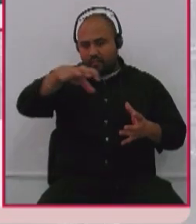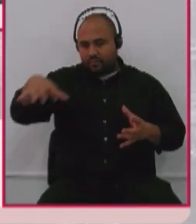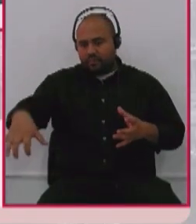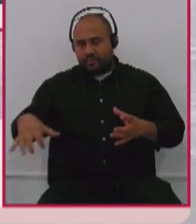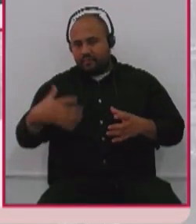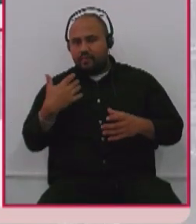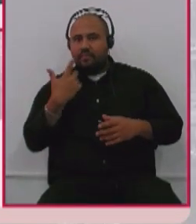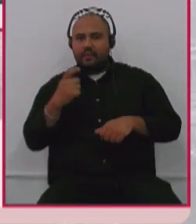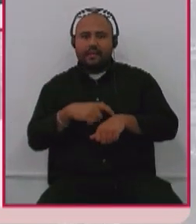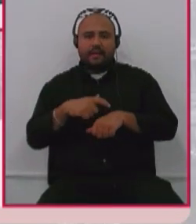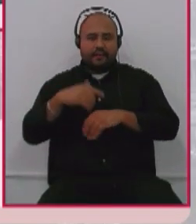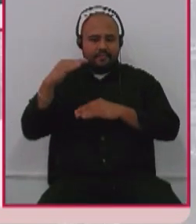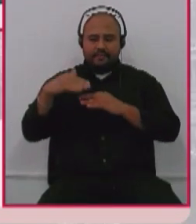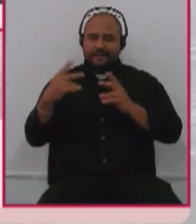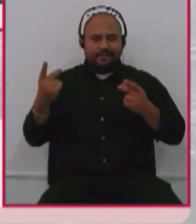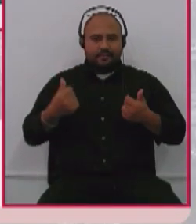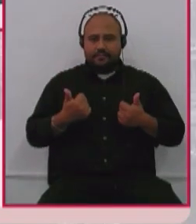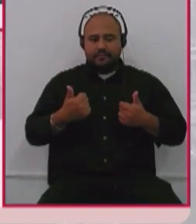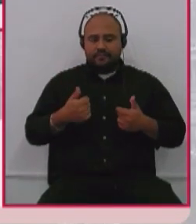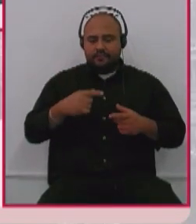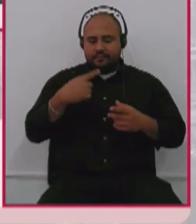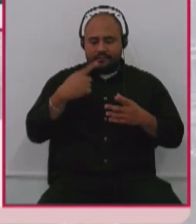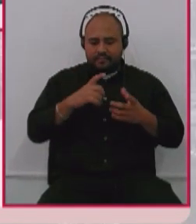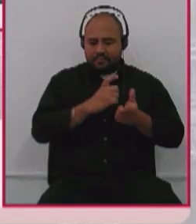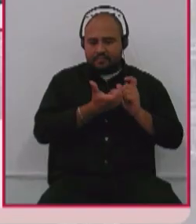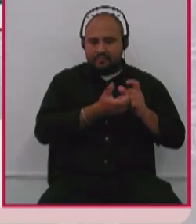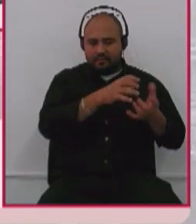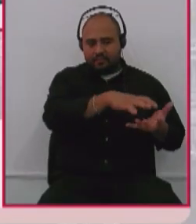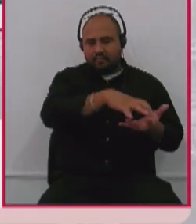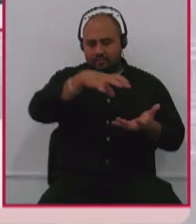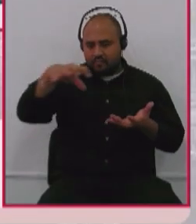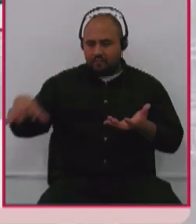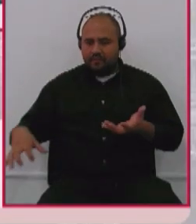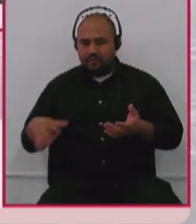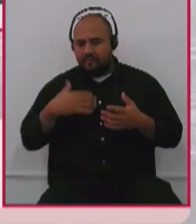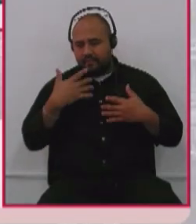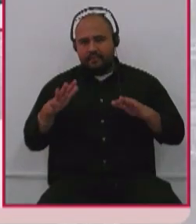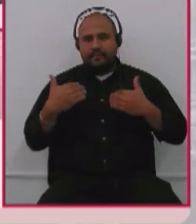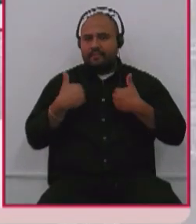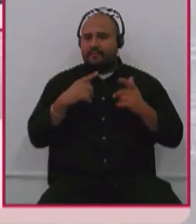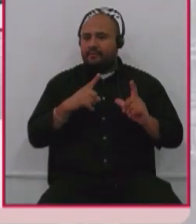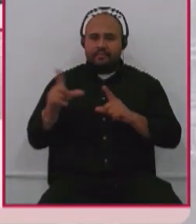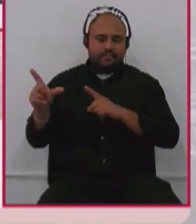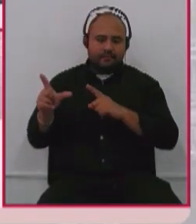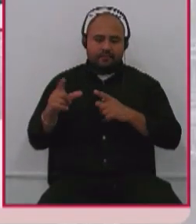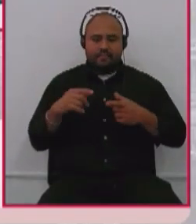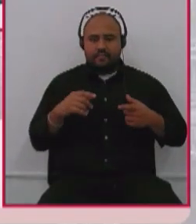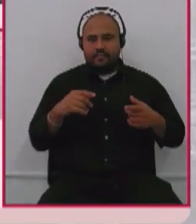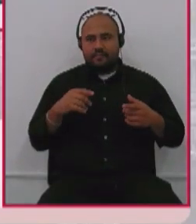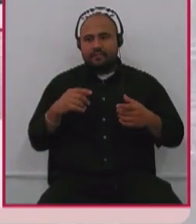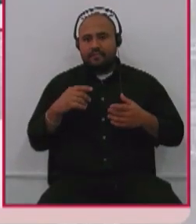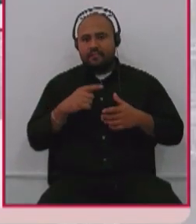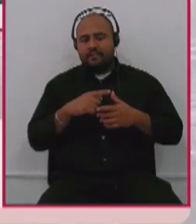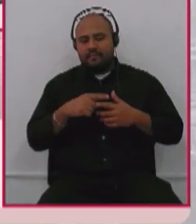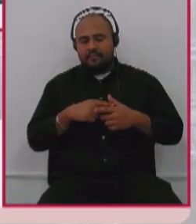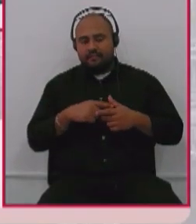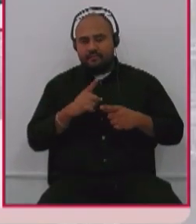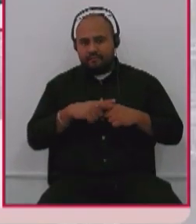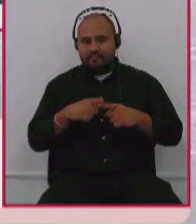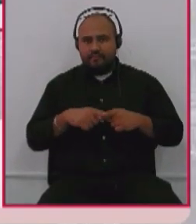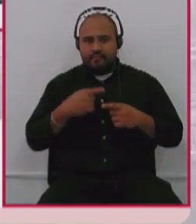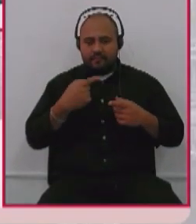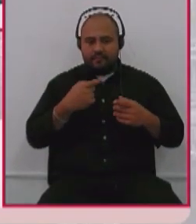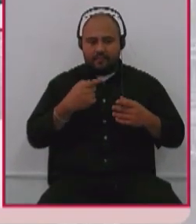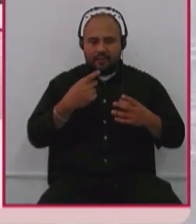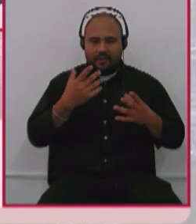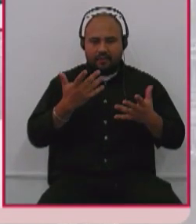zona, al pasar al siguiente pozo, ya teníamos listo todo un setup ya instalado previamente en